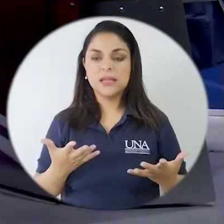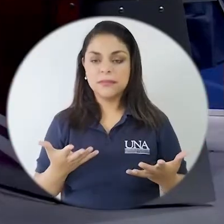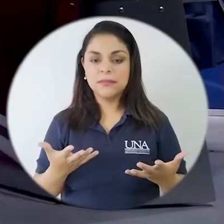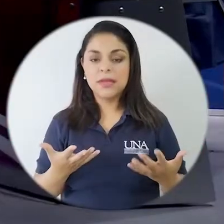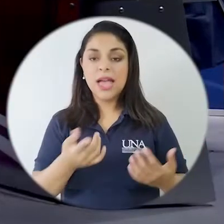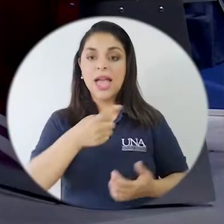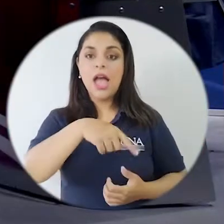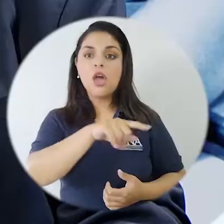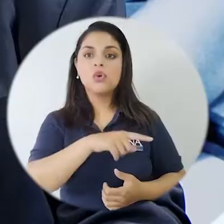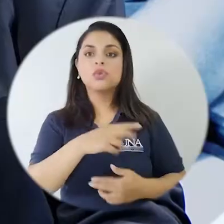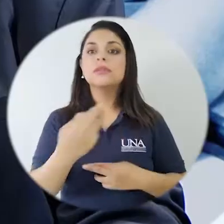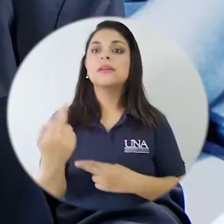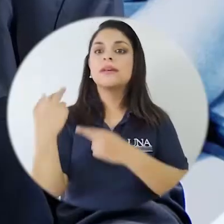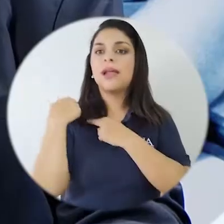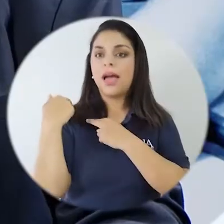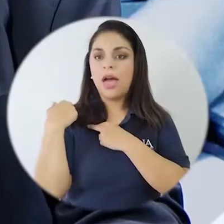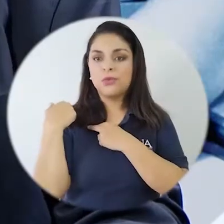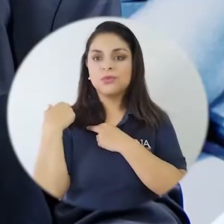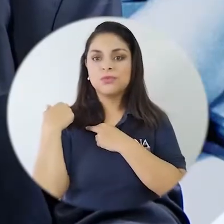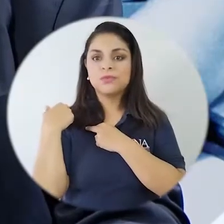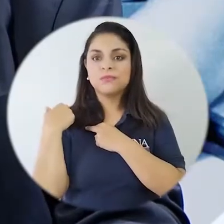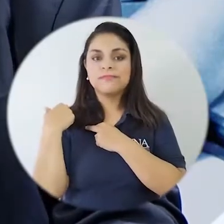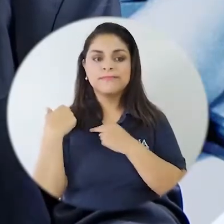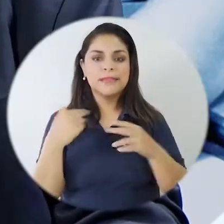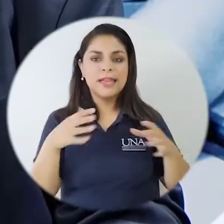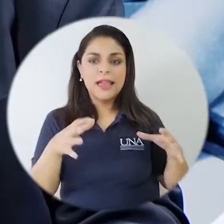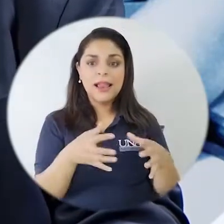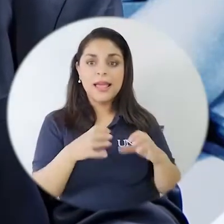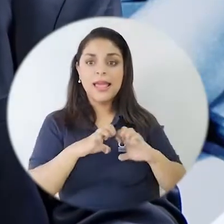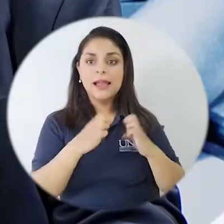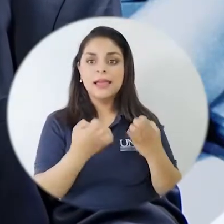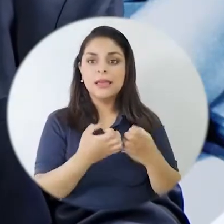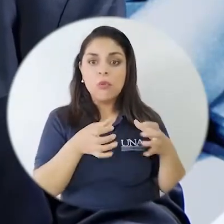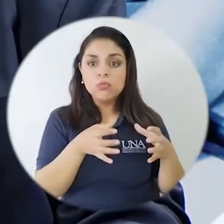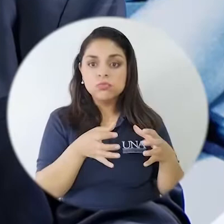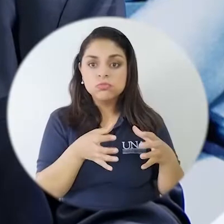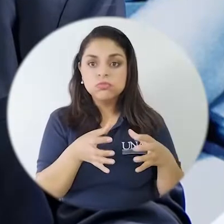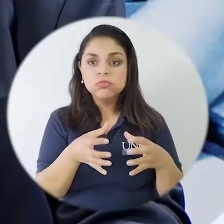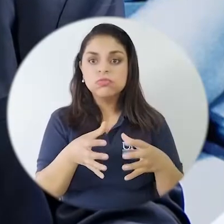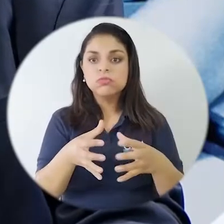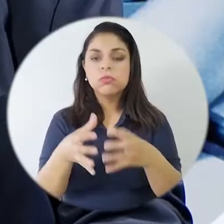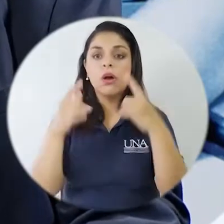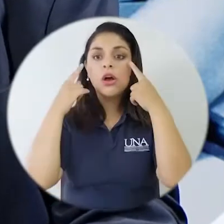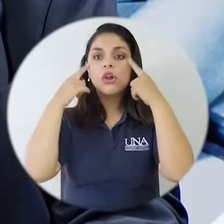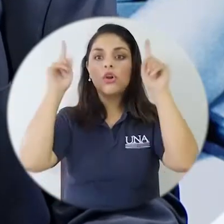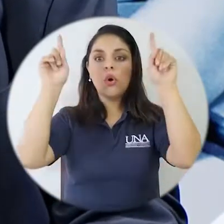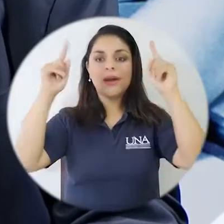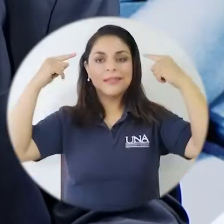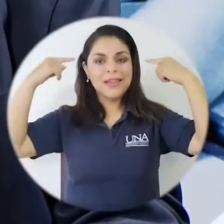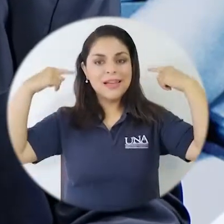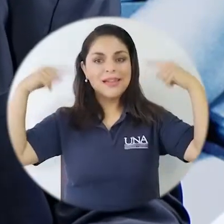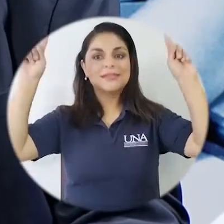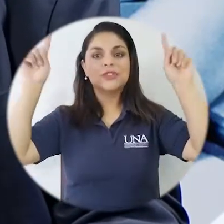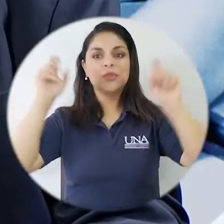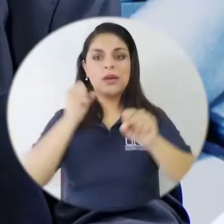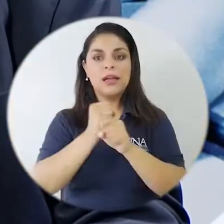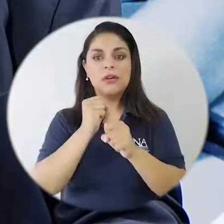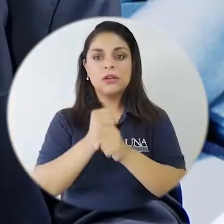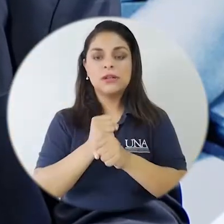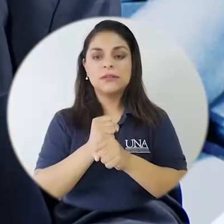para aquel que es encargado de hacer que un equipo vaya hacia el éxito laboral,